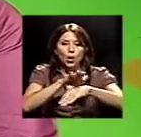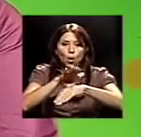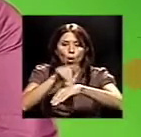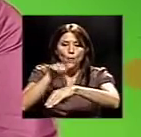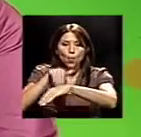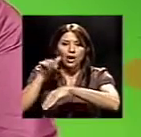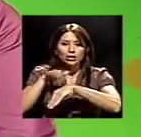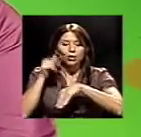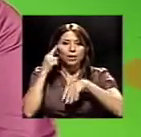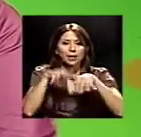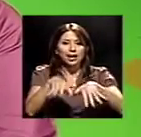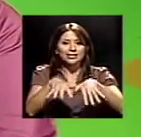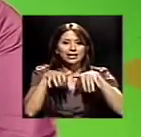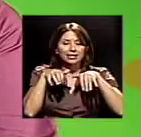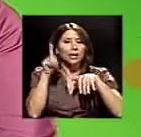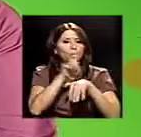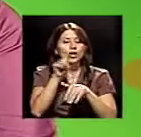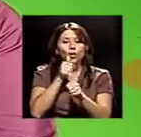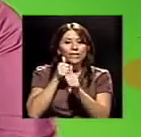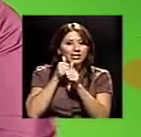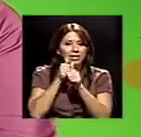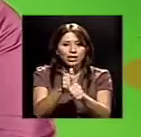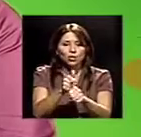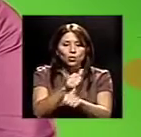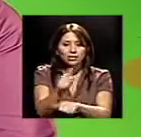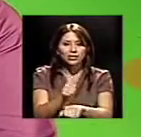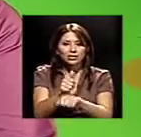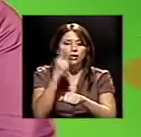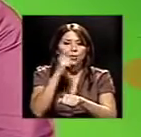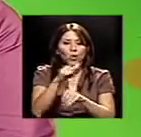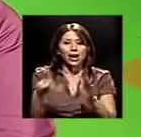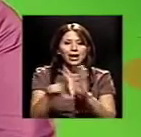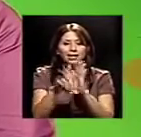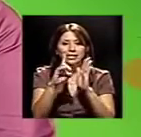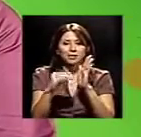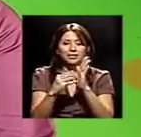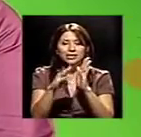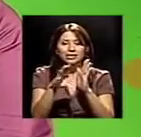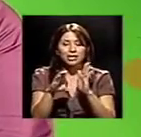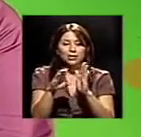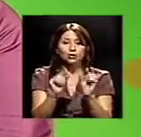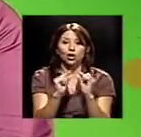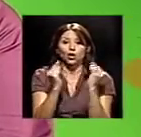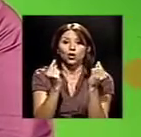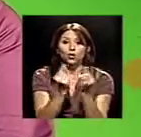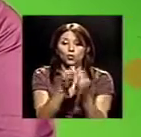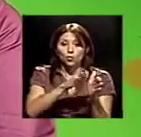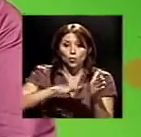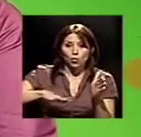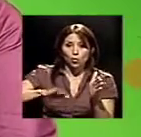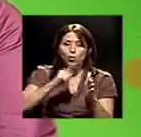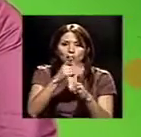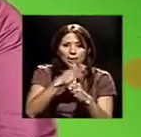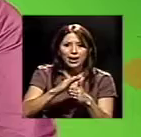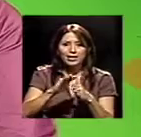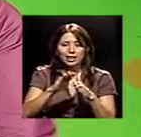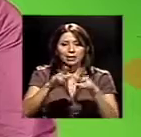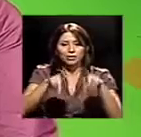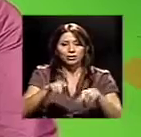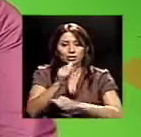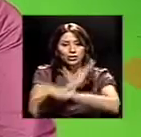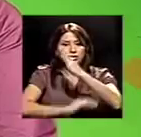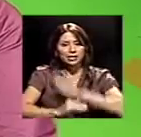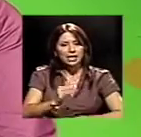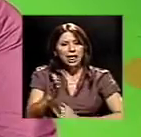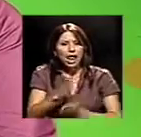asamblea porque no había seguido lo establecido por la ley 7600. Esto generó en el sector de discapacidad, en una parte de él, alguna molestia.